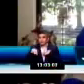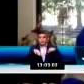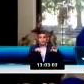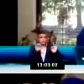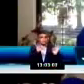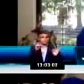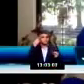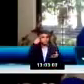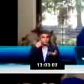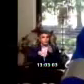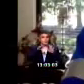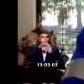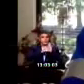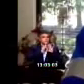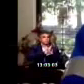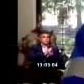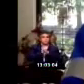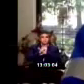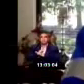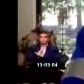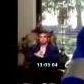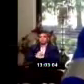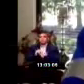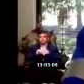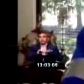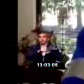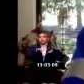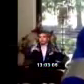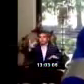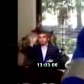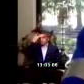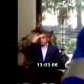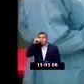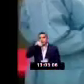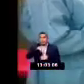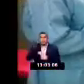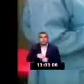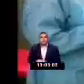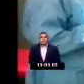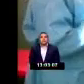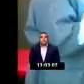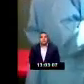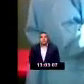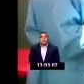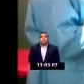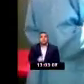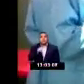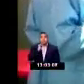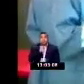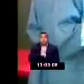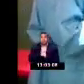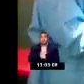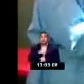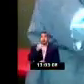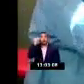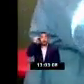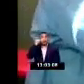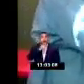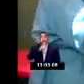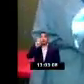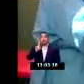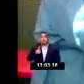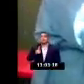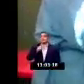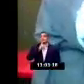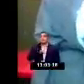poco contener el abarrotamiento de los servicios médicos. Señaló que un instituto de Corea del Sur